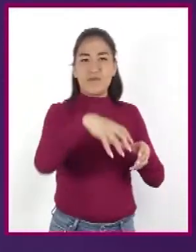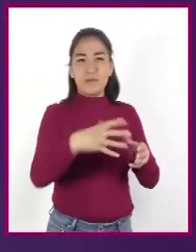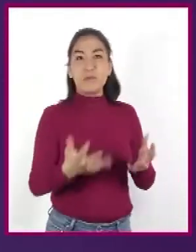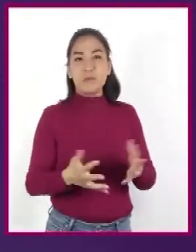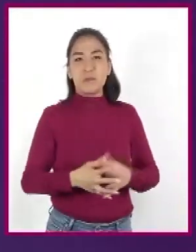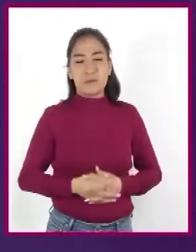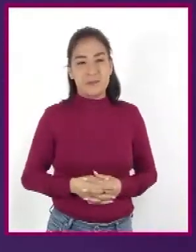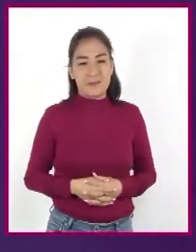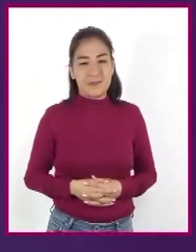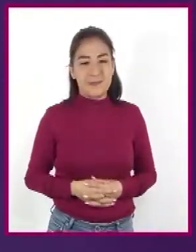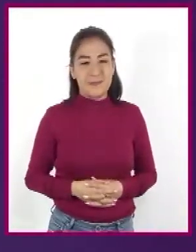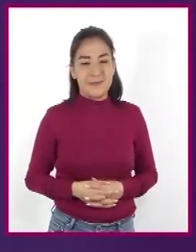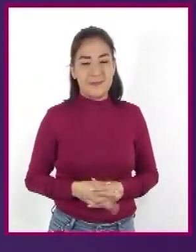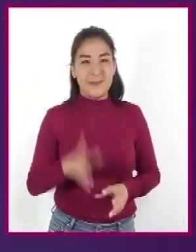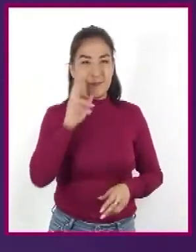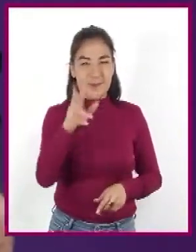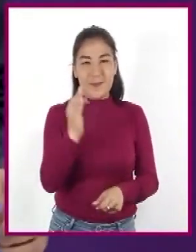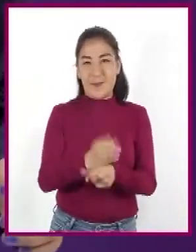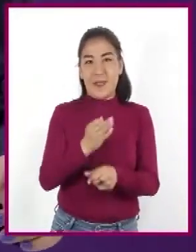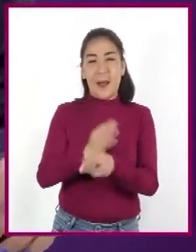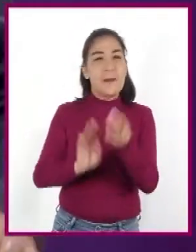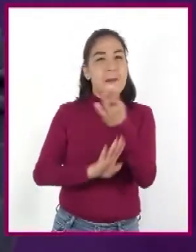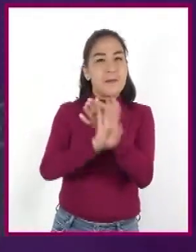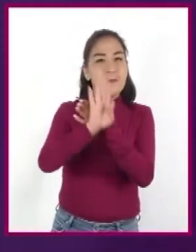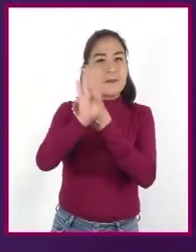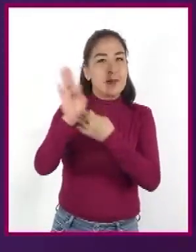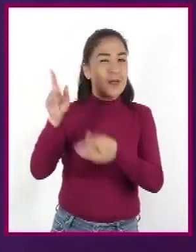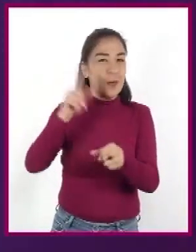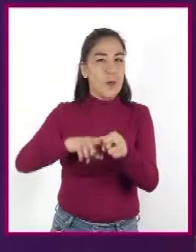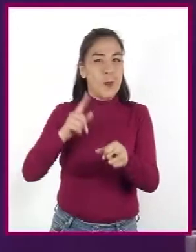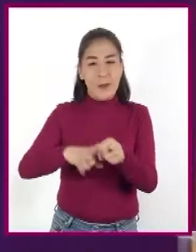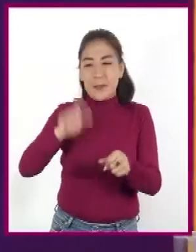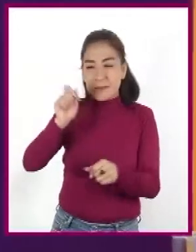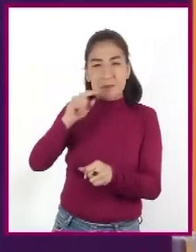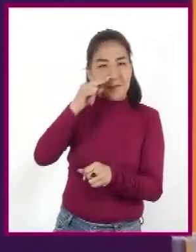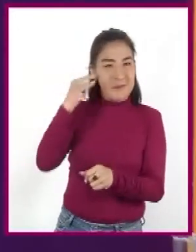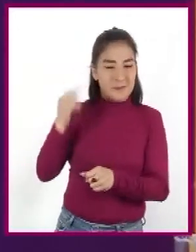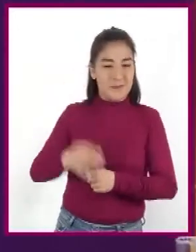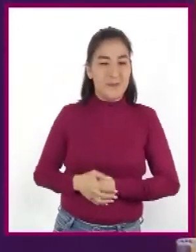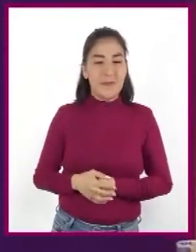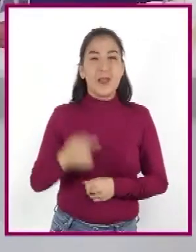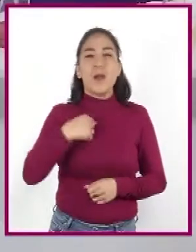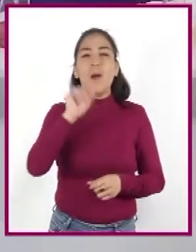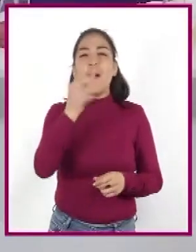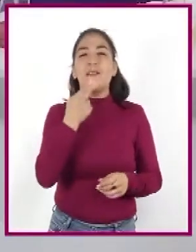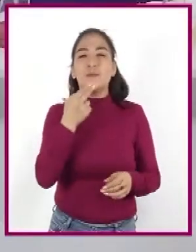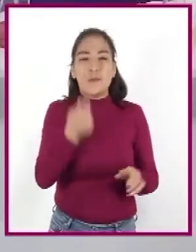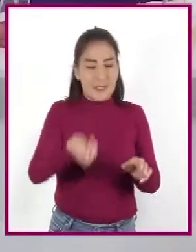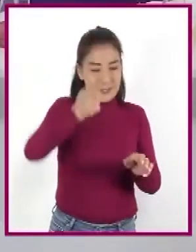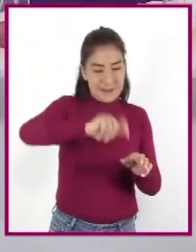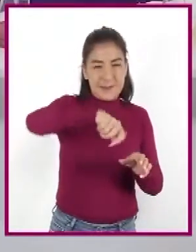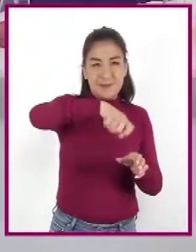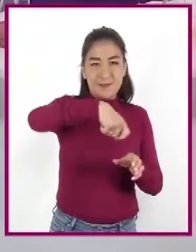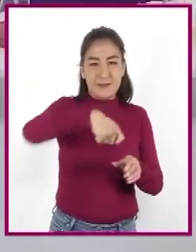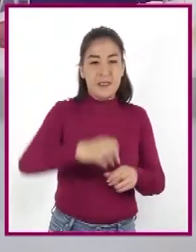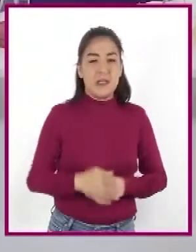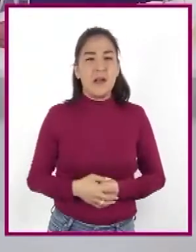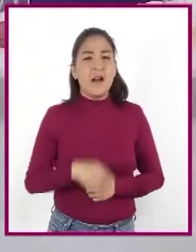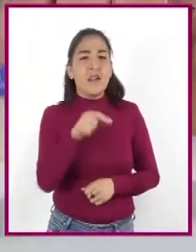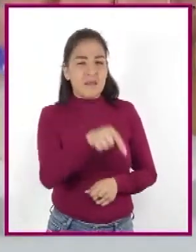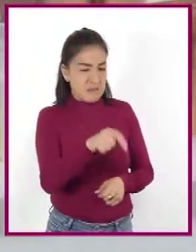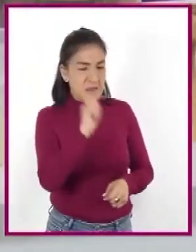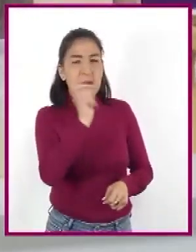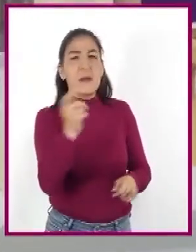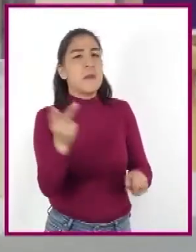Como pueden ver, es transparente, pero le puedo agregar un poco de azúcar. ¿Qué sucede con el